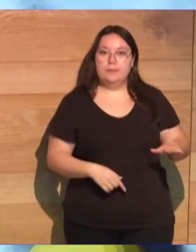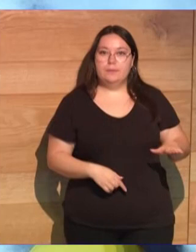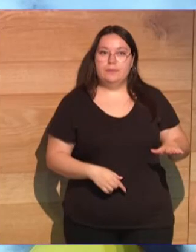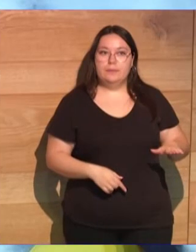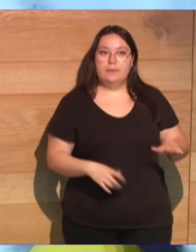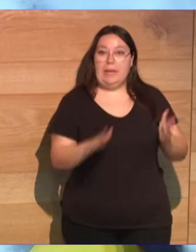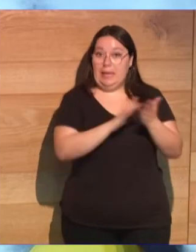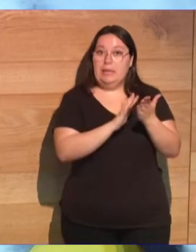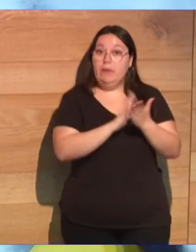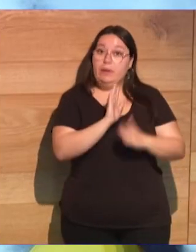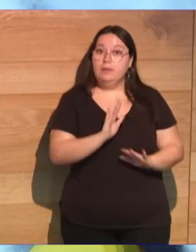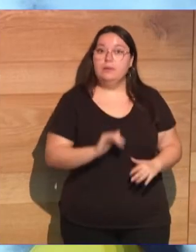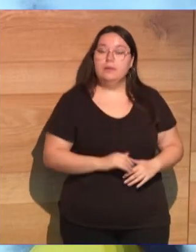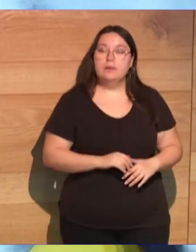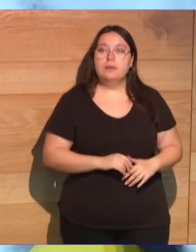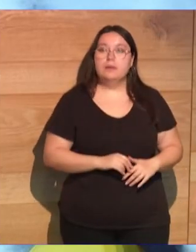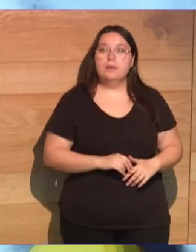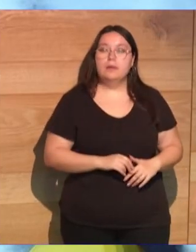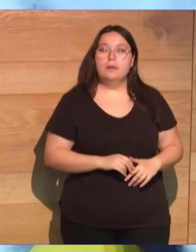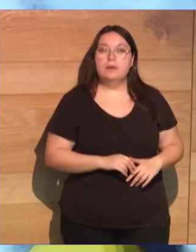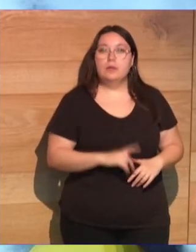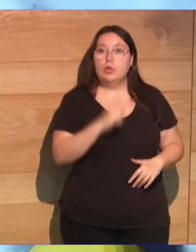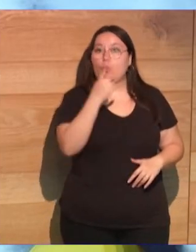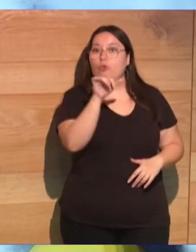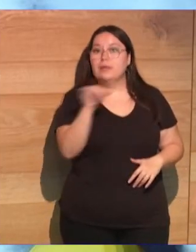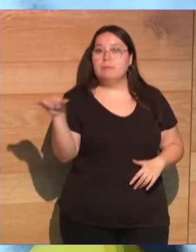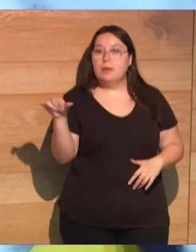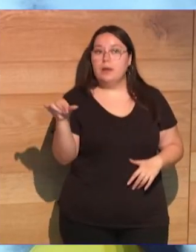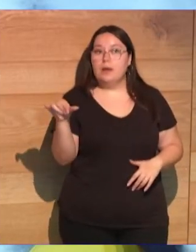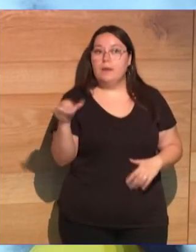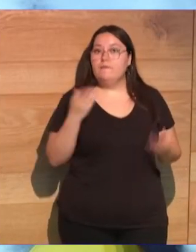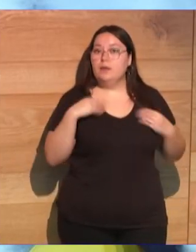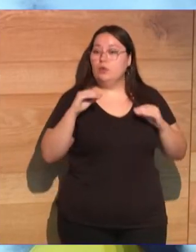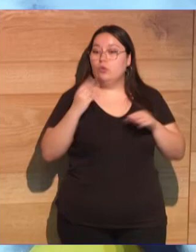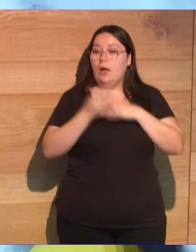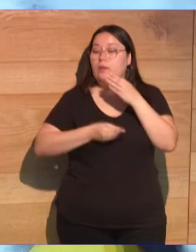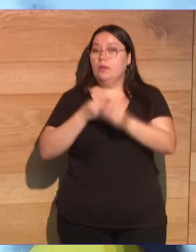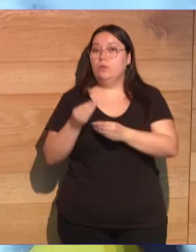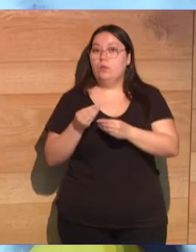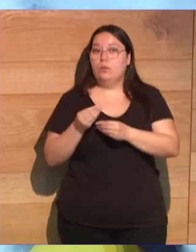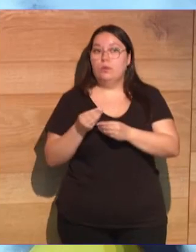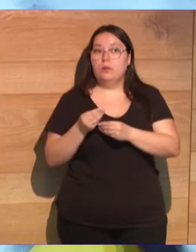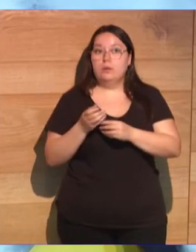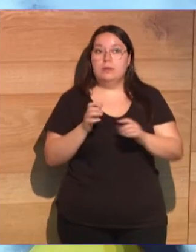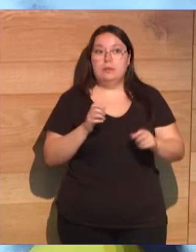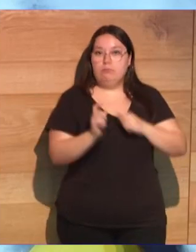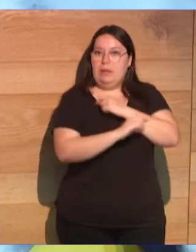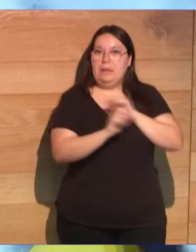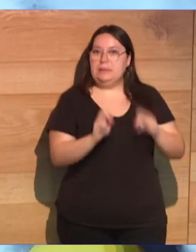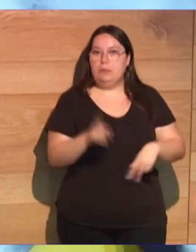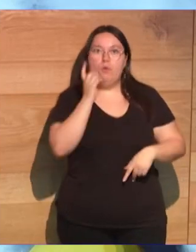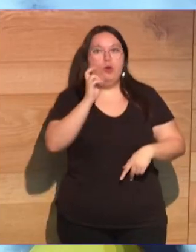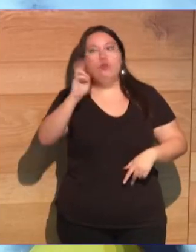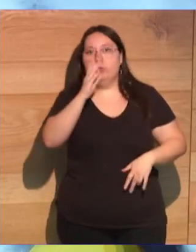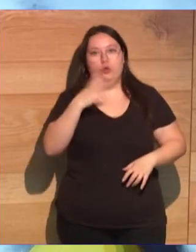y las tablets que tengan y estén una semana haciendo su vida, dejando todo aquí, sin trampas, no tengan otro móvil